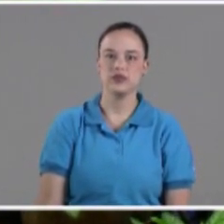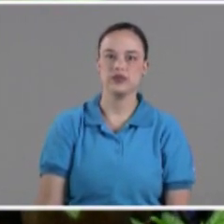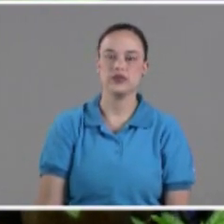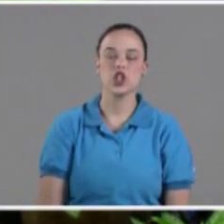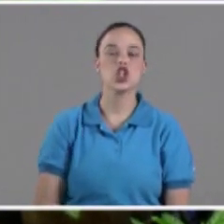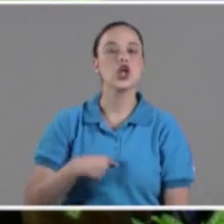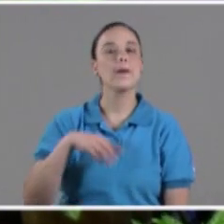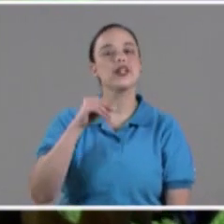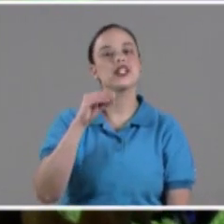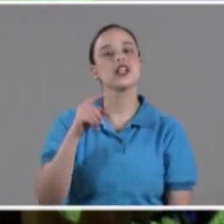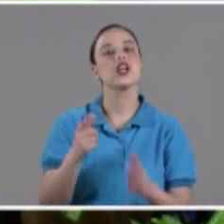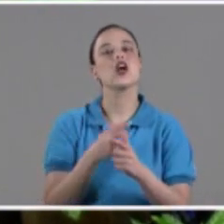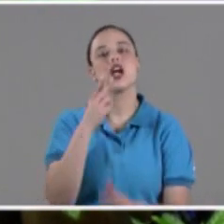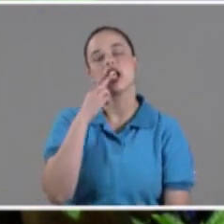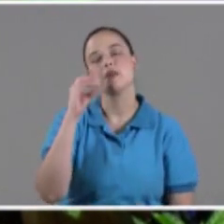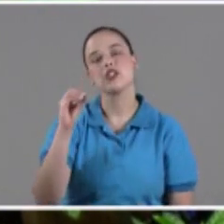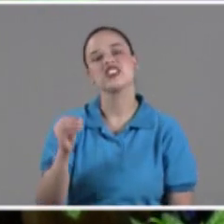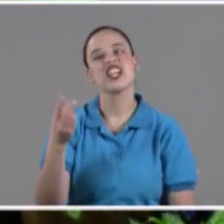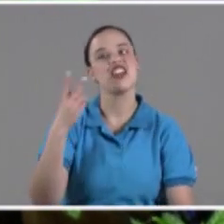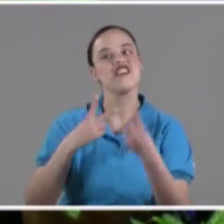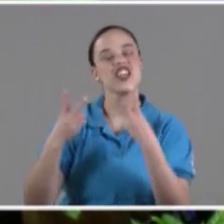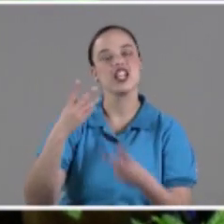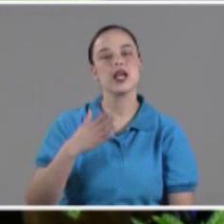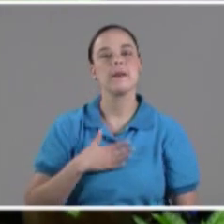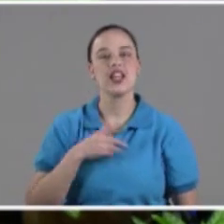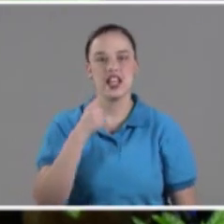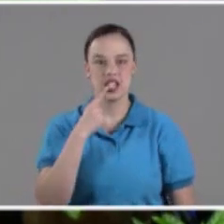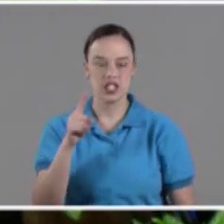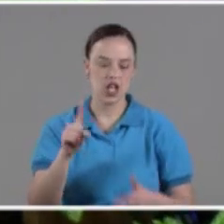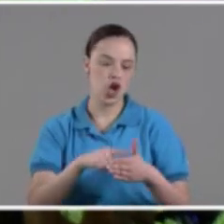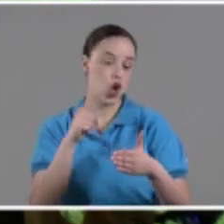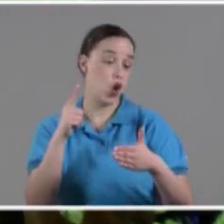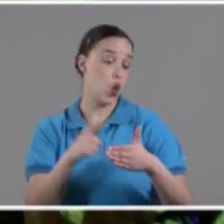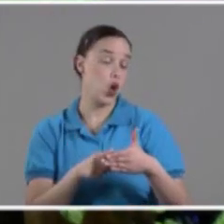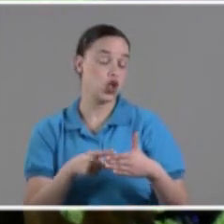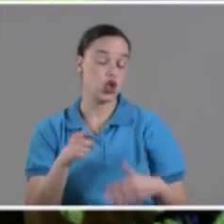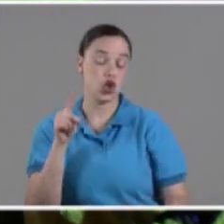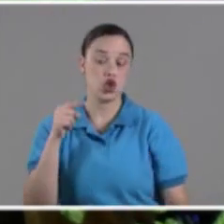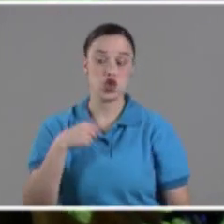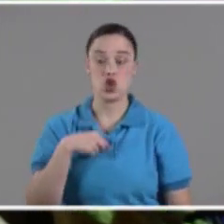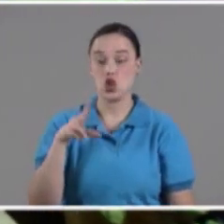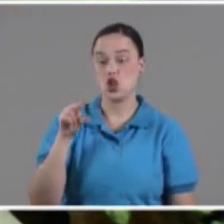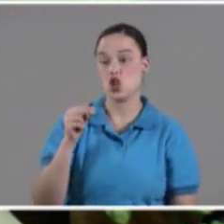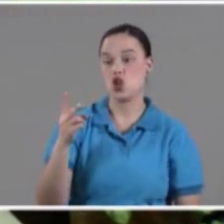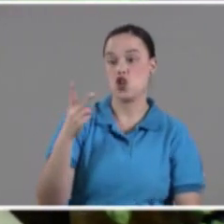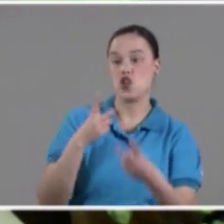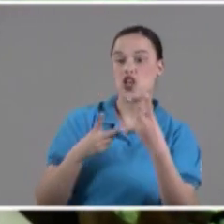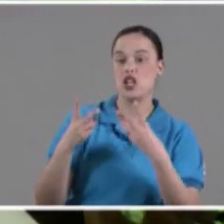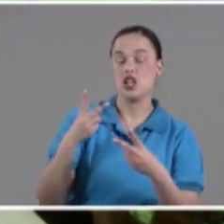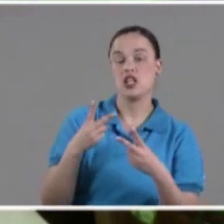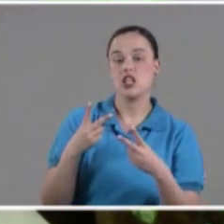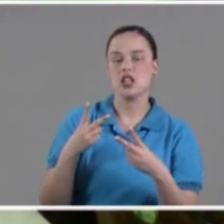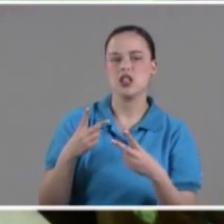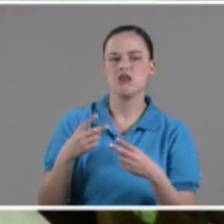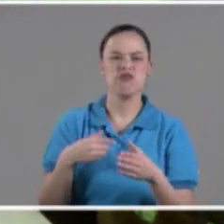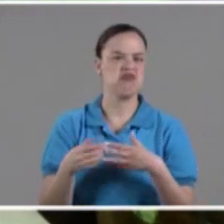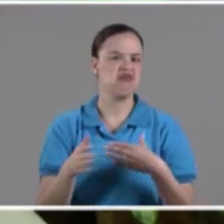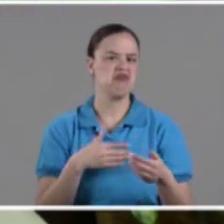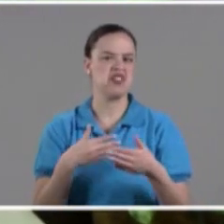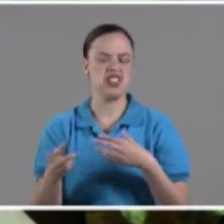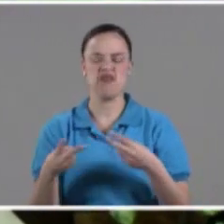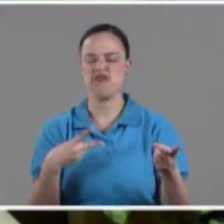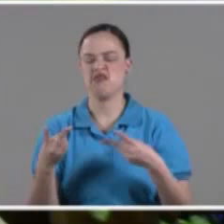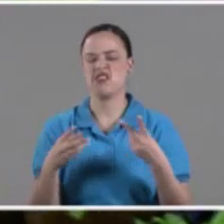yo he platicado con hermanos que vienen y me dicen hermano cuando yo no venía a la iglesia Cuando yo no era cristiano cómo me iba bien Cualquier negocio que